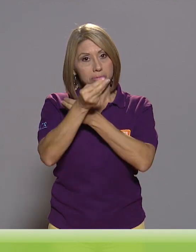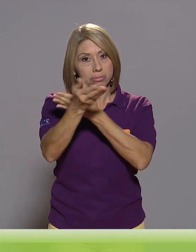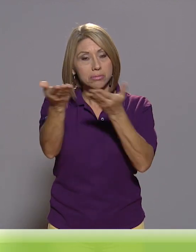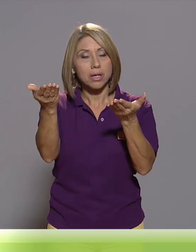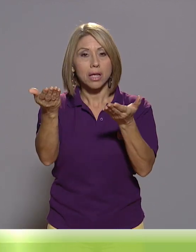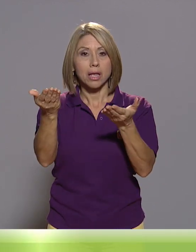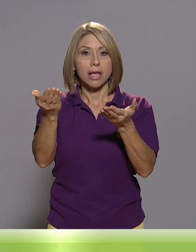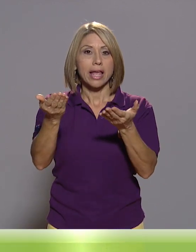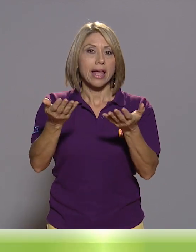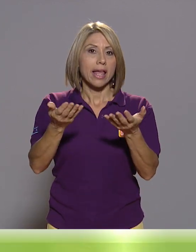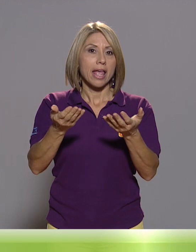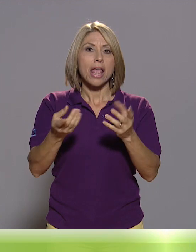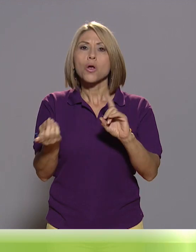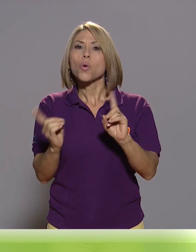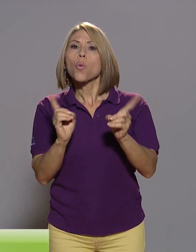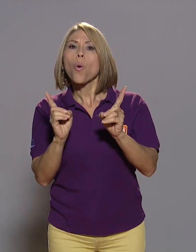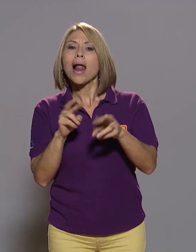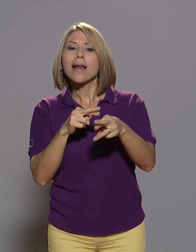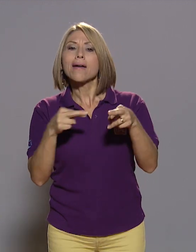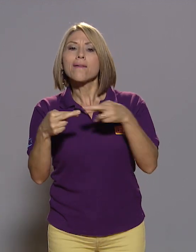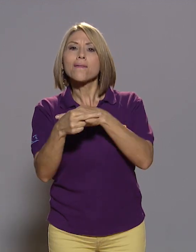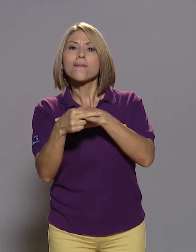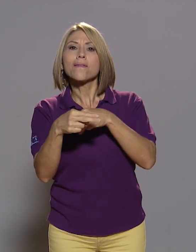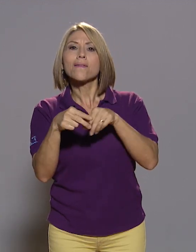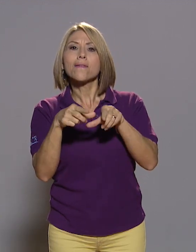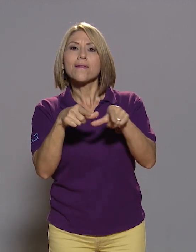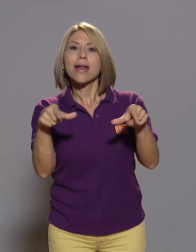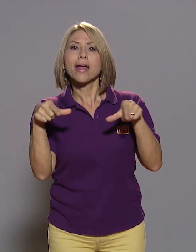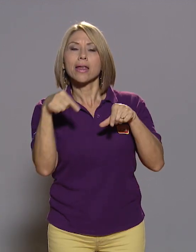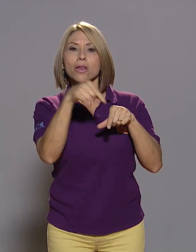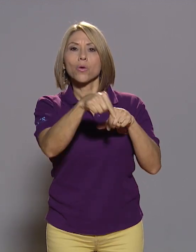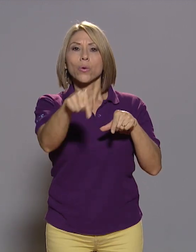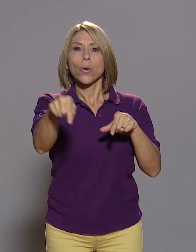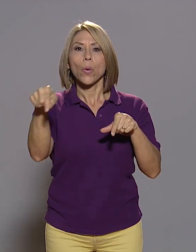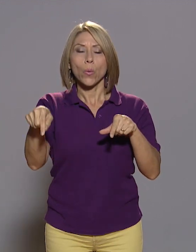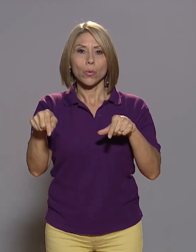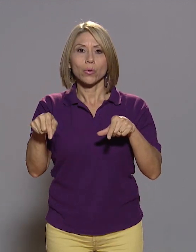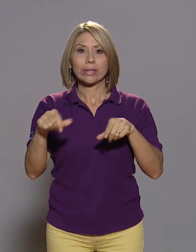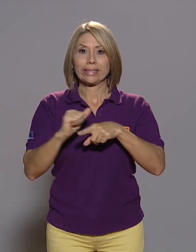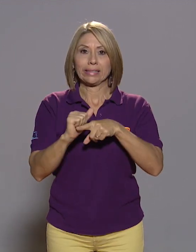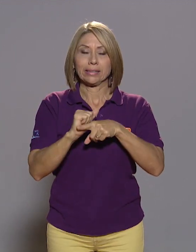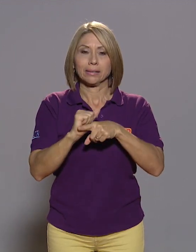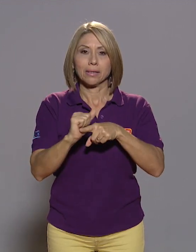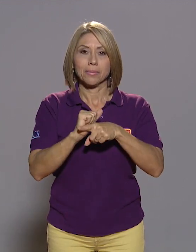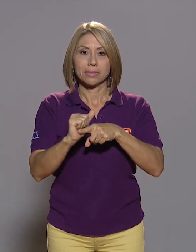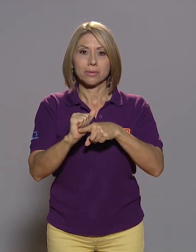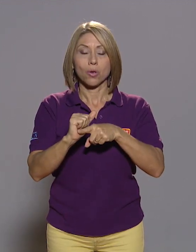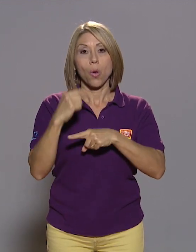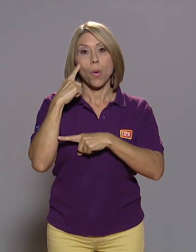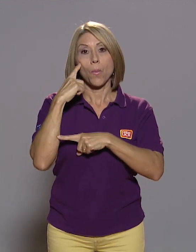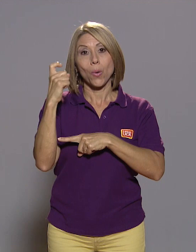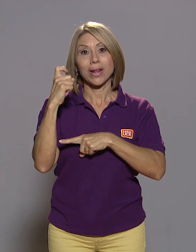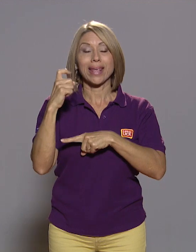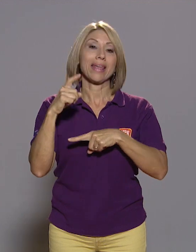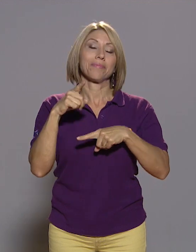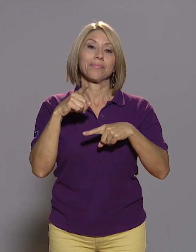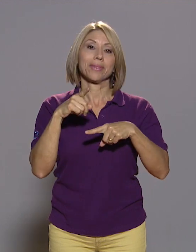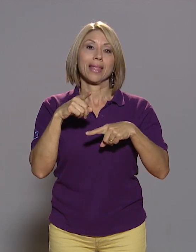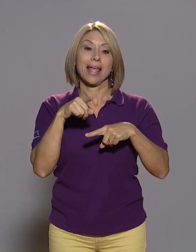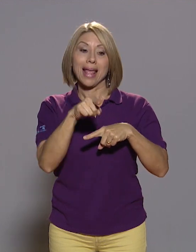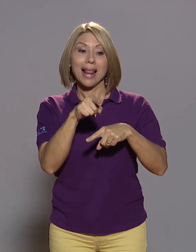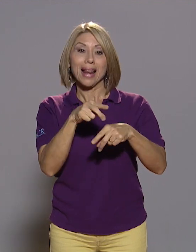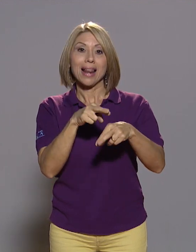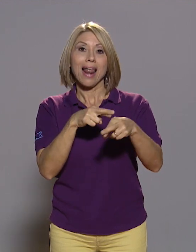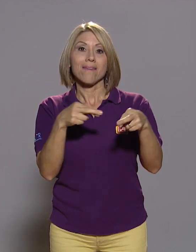información de en qué región se podría estar dando en ese momento, ¿verdad? Porque la región tiene que responder